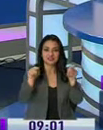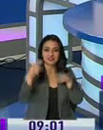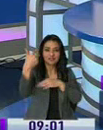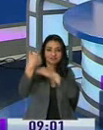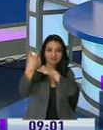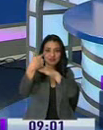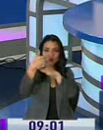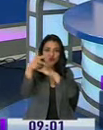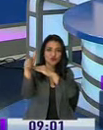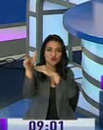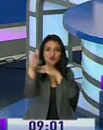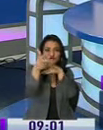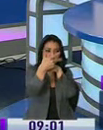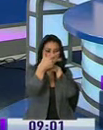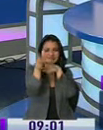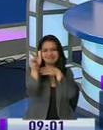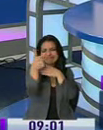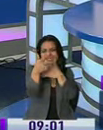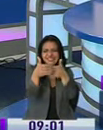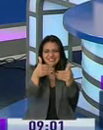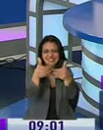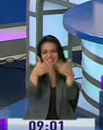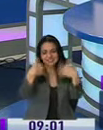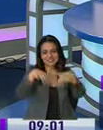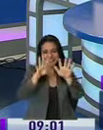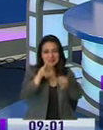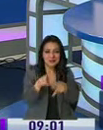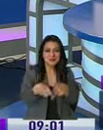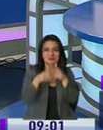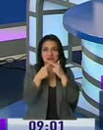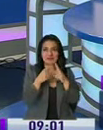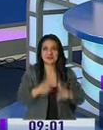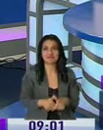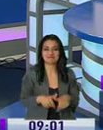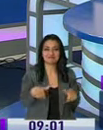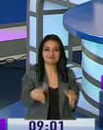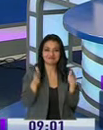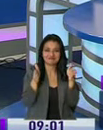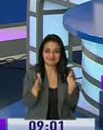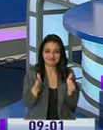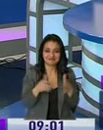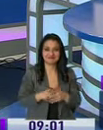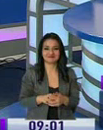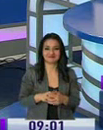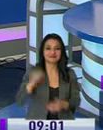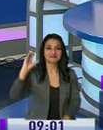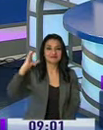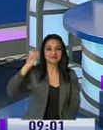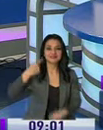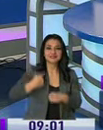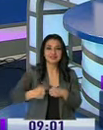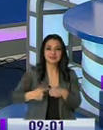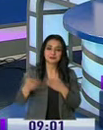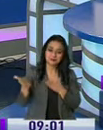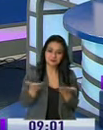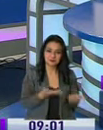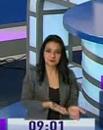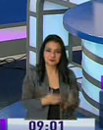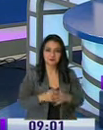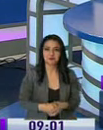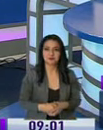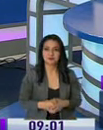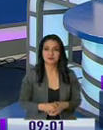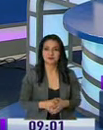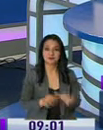cámara robótica, así, pesca a la cámara, se la agarro por acá. Aquí estamos. A Radio Quito, la voz en vivo de la capital, ellos ya